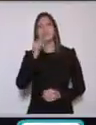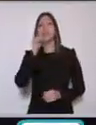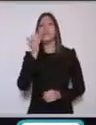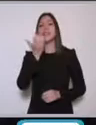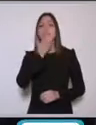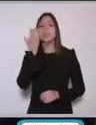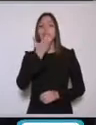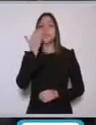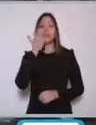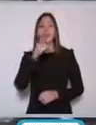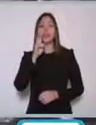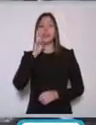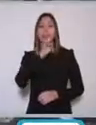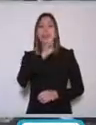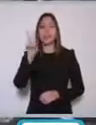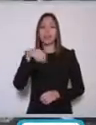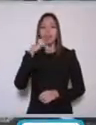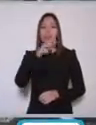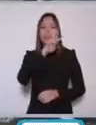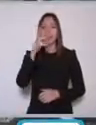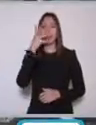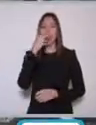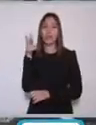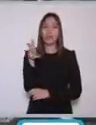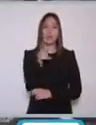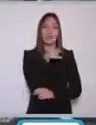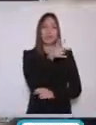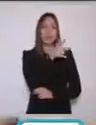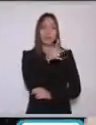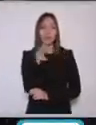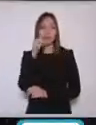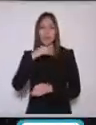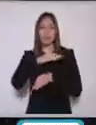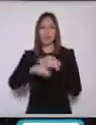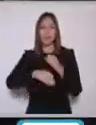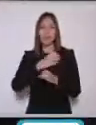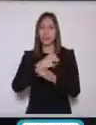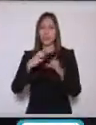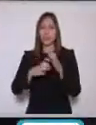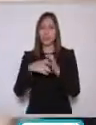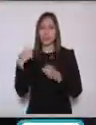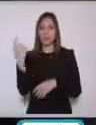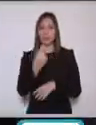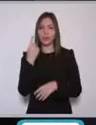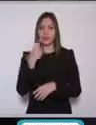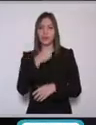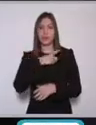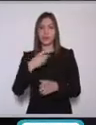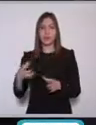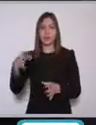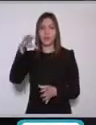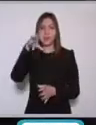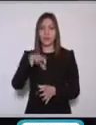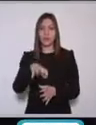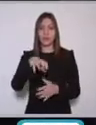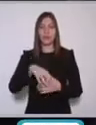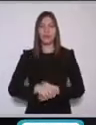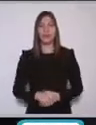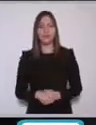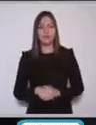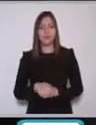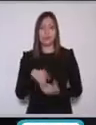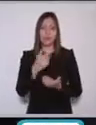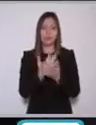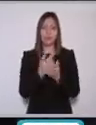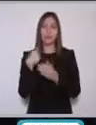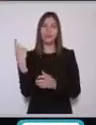a la cámara y Por quiero que favor. usted vea esa bonita toma en la que todos los ingredientes se mezclan. Pero le voy a poner la tapa por mis Ok, compañeros. en lo que Pame Voy,